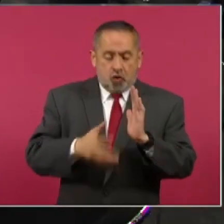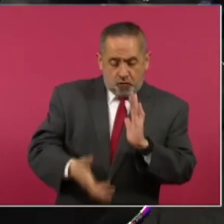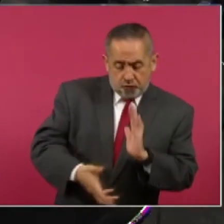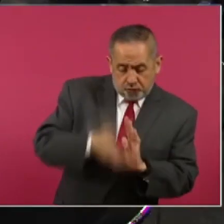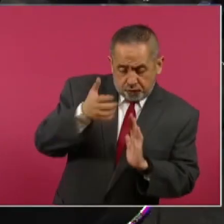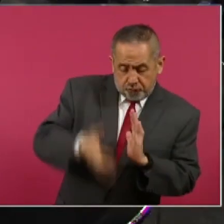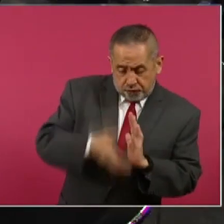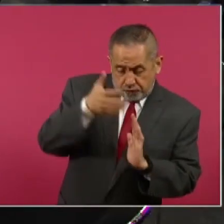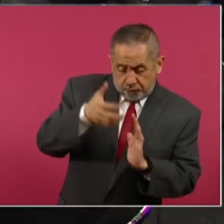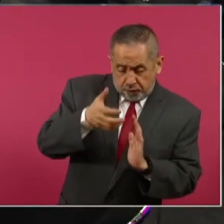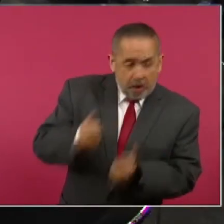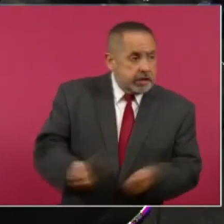Gracias.